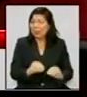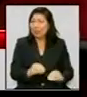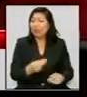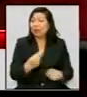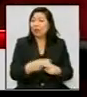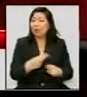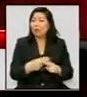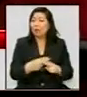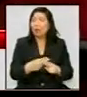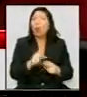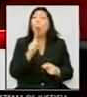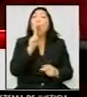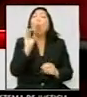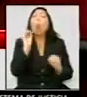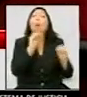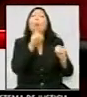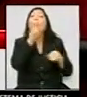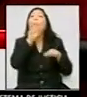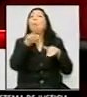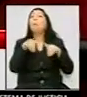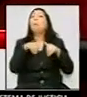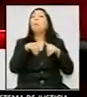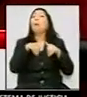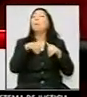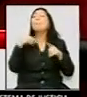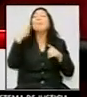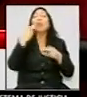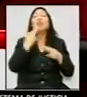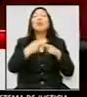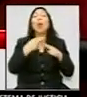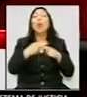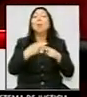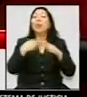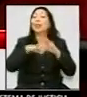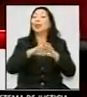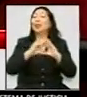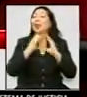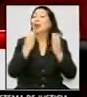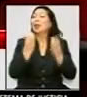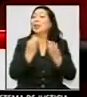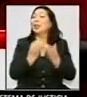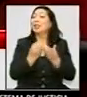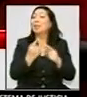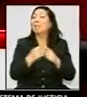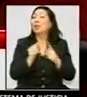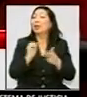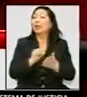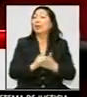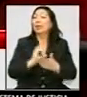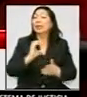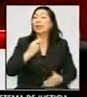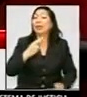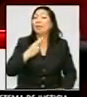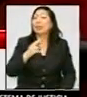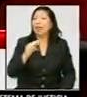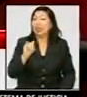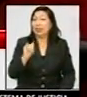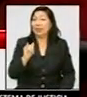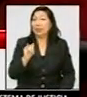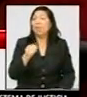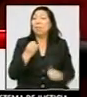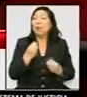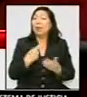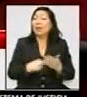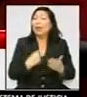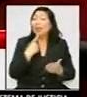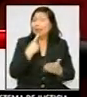llama blindaje. Blindaje político dentro del Congreso de la República al señor Chavarri. ¿Y por qué